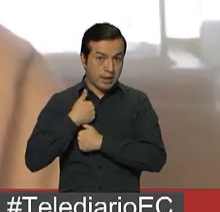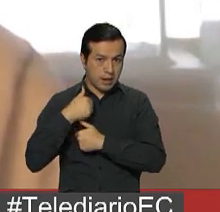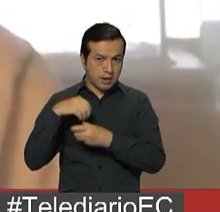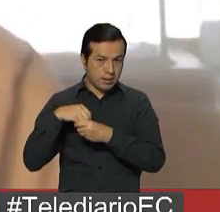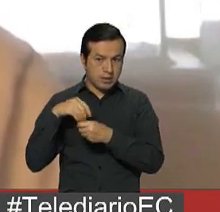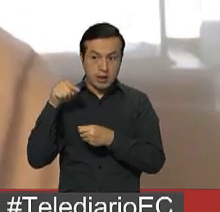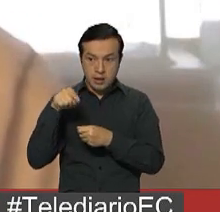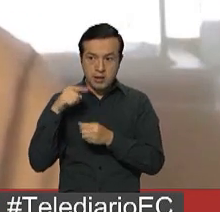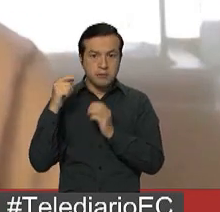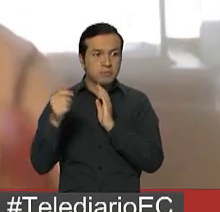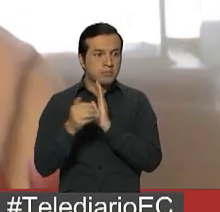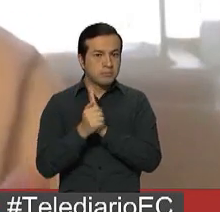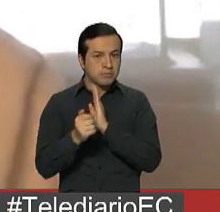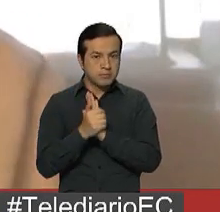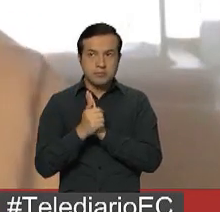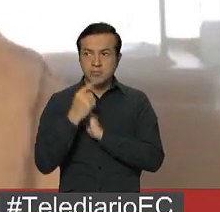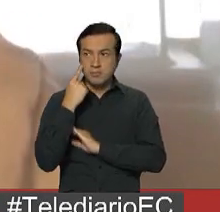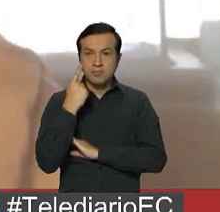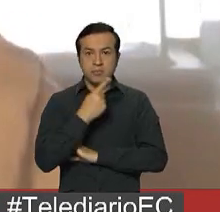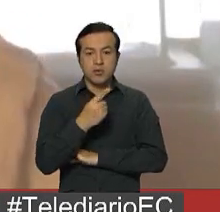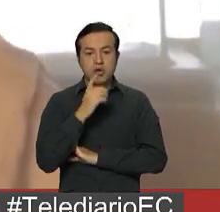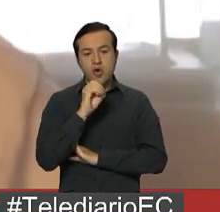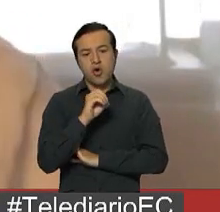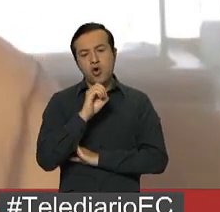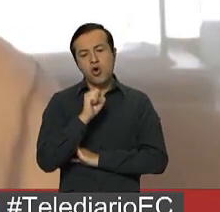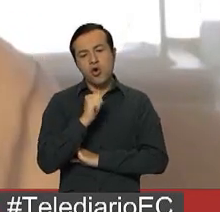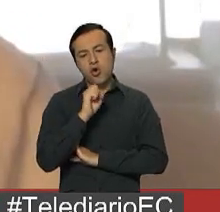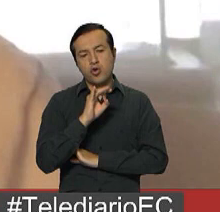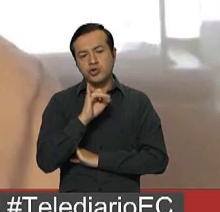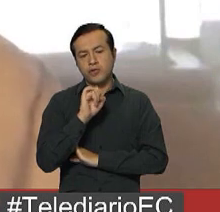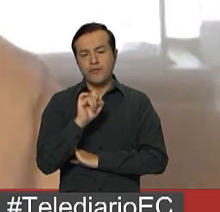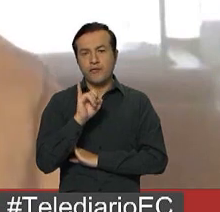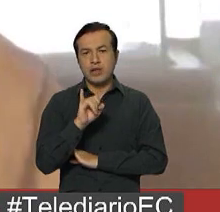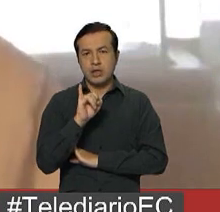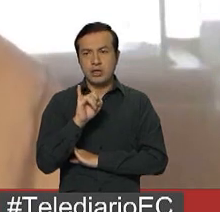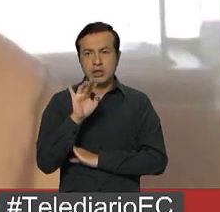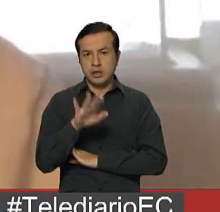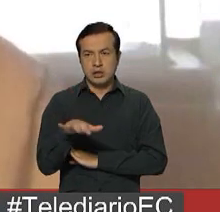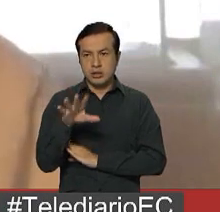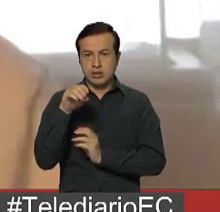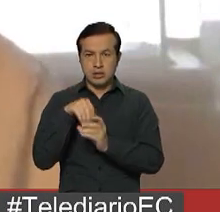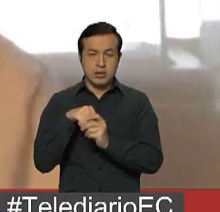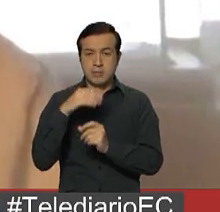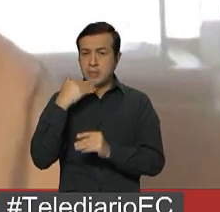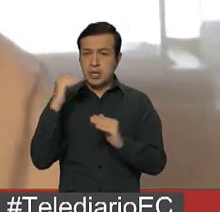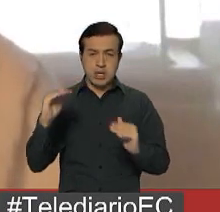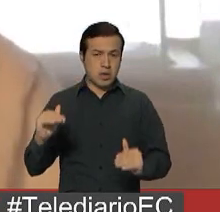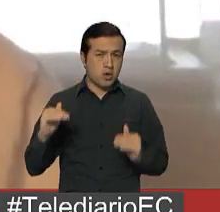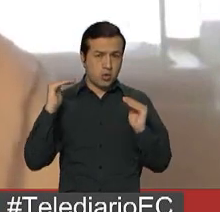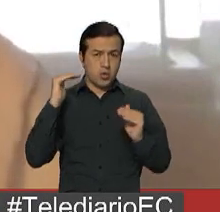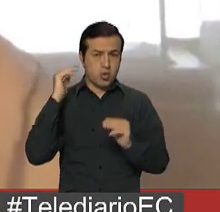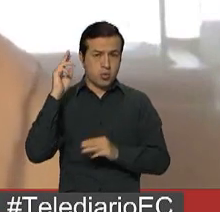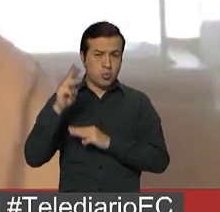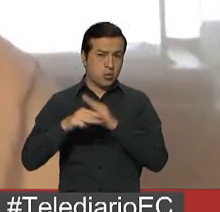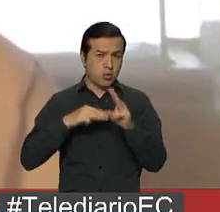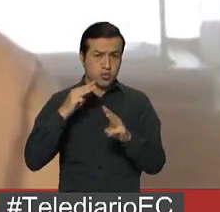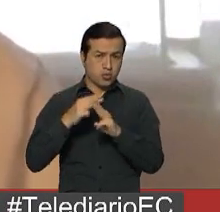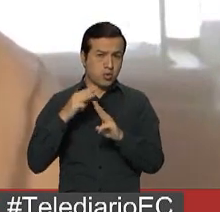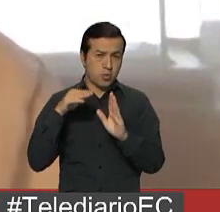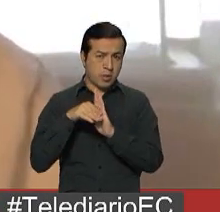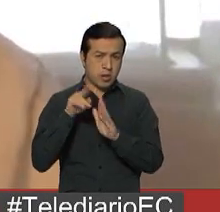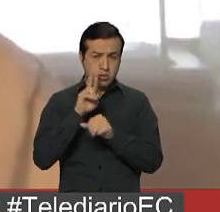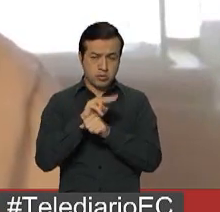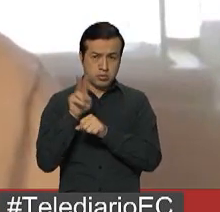entrenamiento de los kings y los pies de entidad de supervisión de canadá y es considerada una de las mejores entidades destitución del mundo